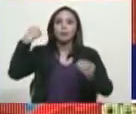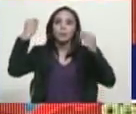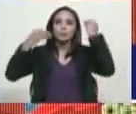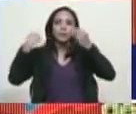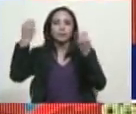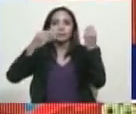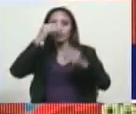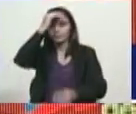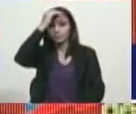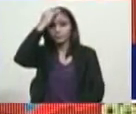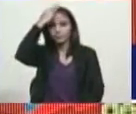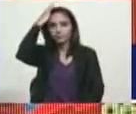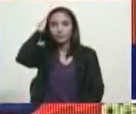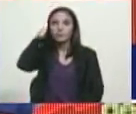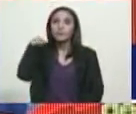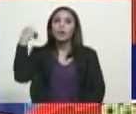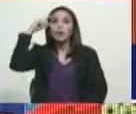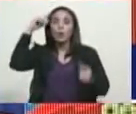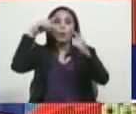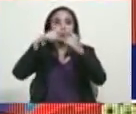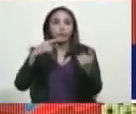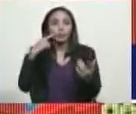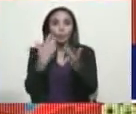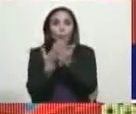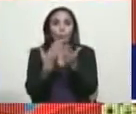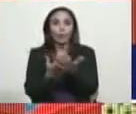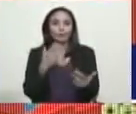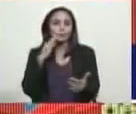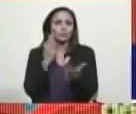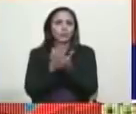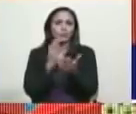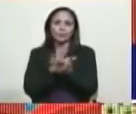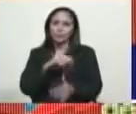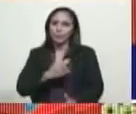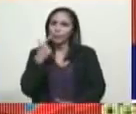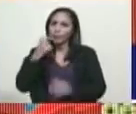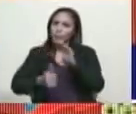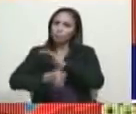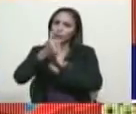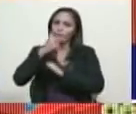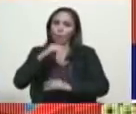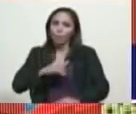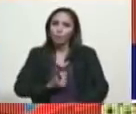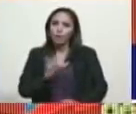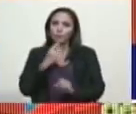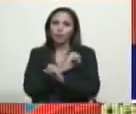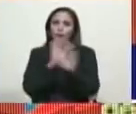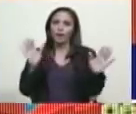en las grandes metas. Siempre se puede más.